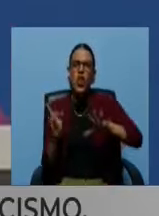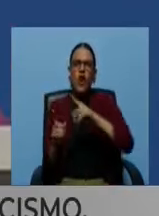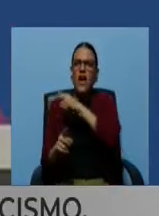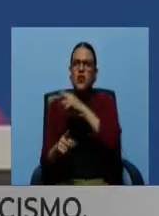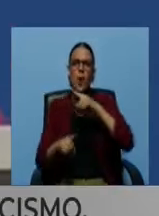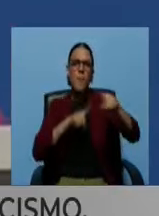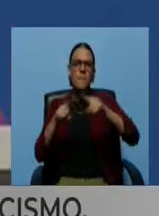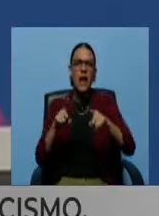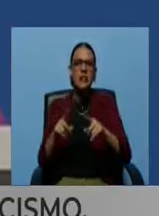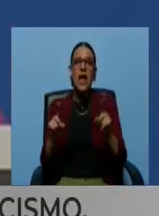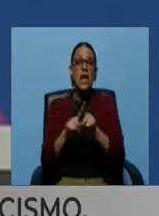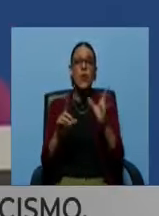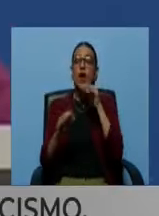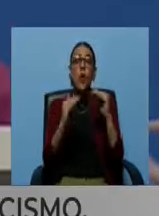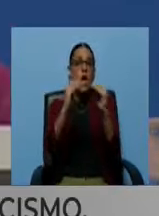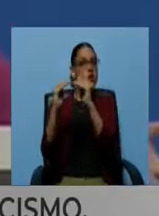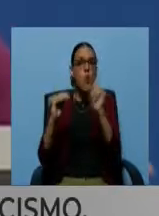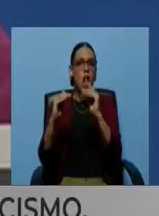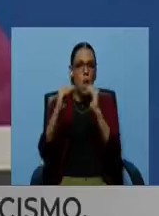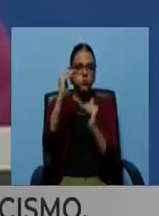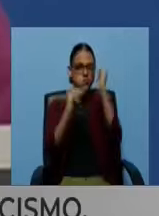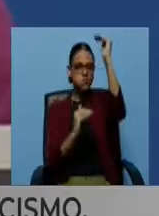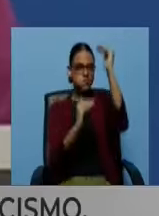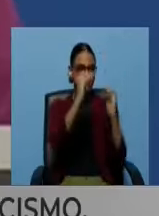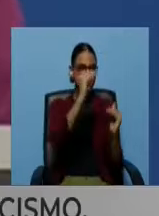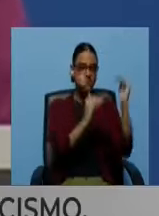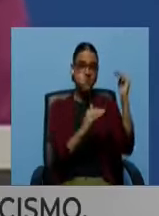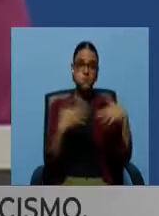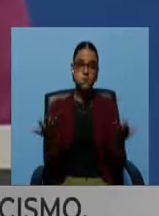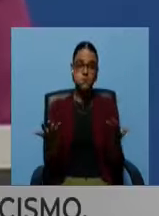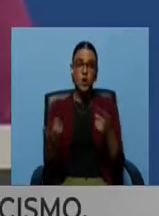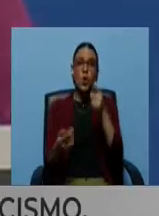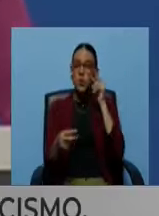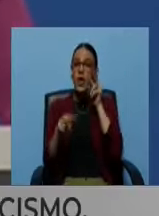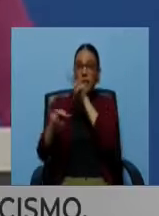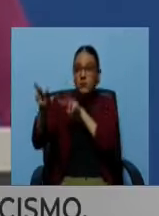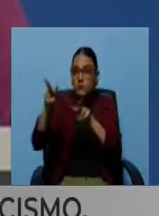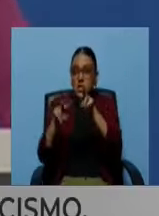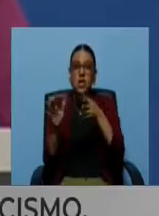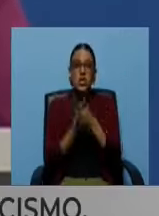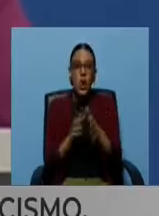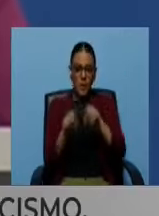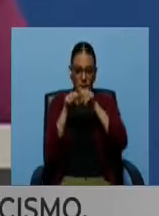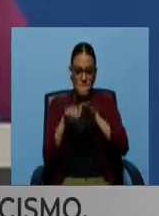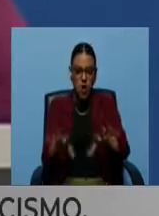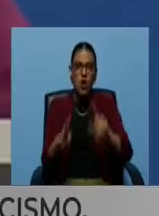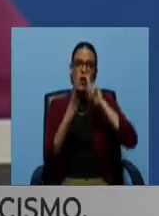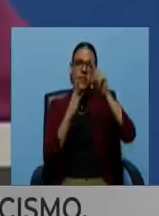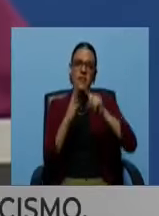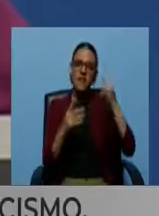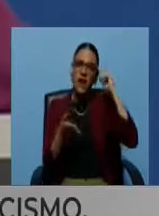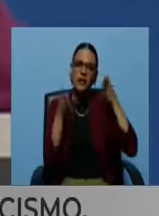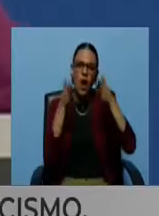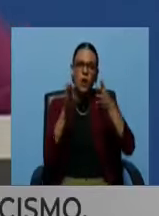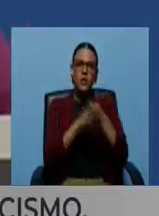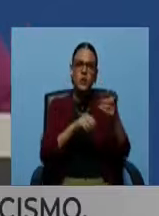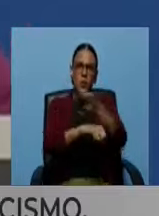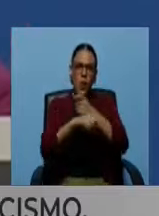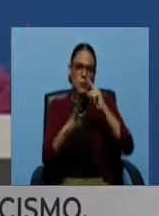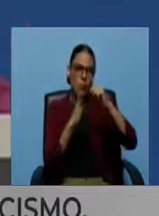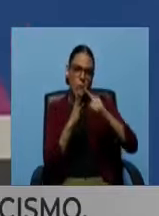la desigualdad. Ustedes han visto lo que se ha publicado, distintas organizaciones no